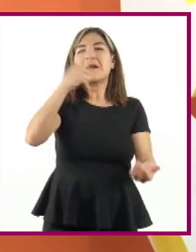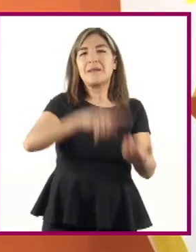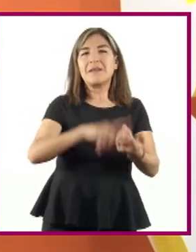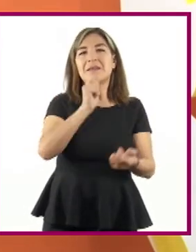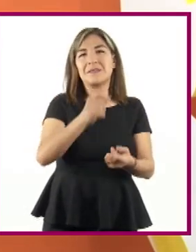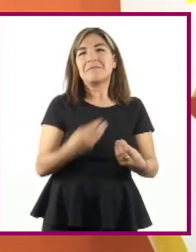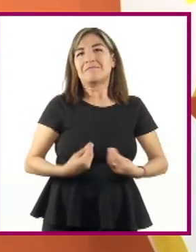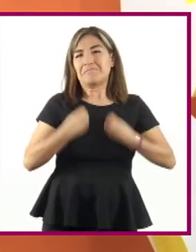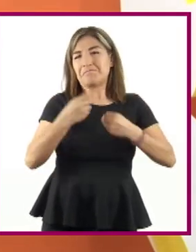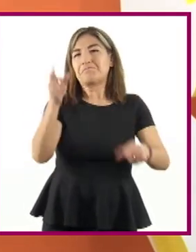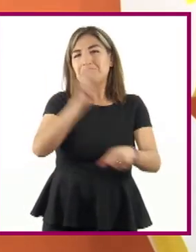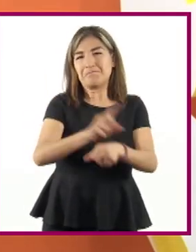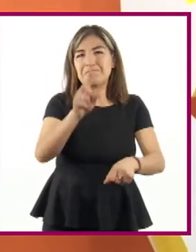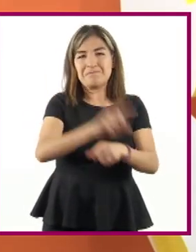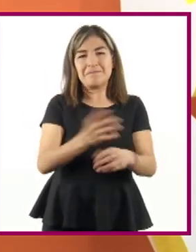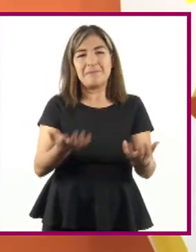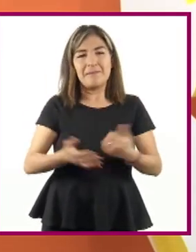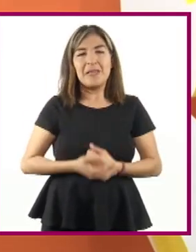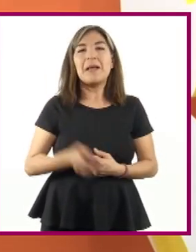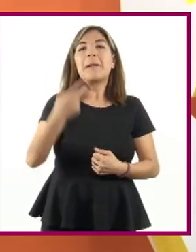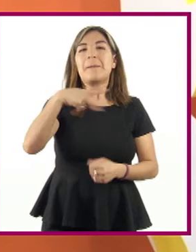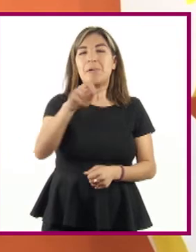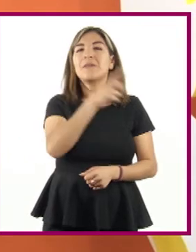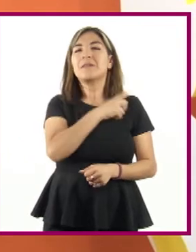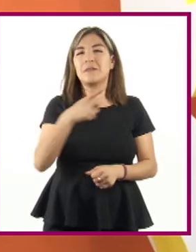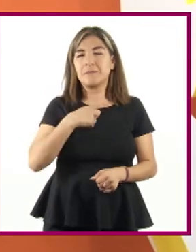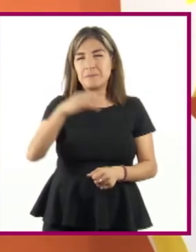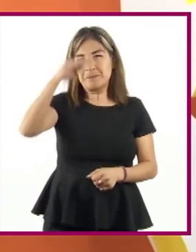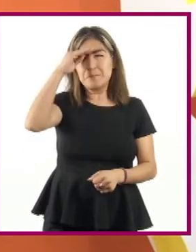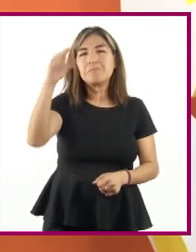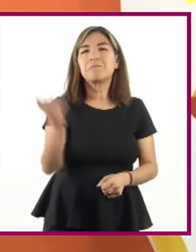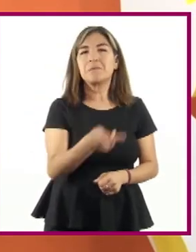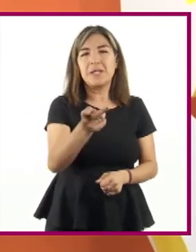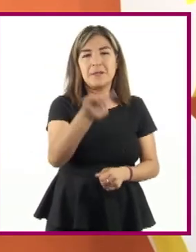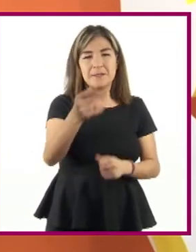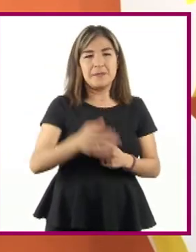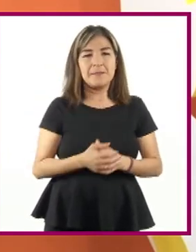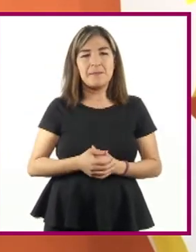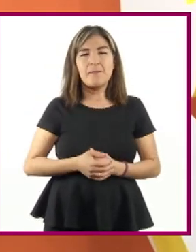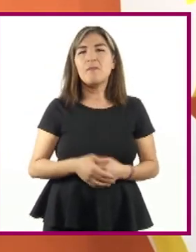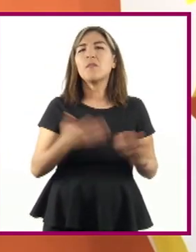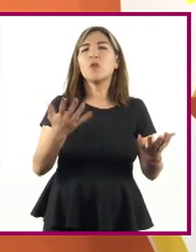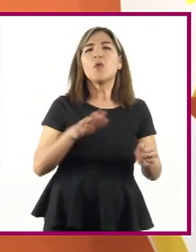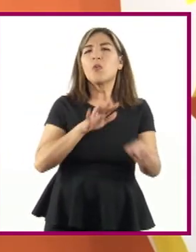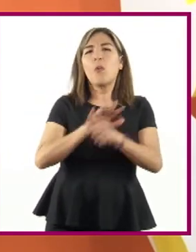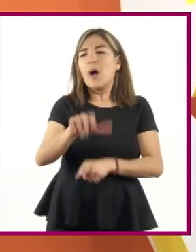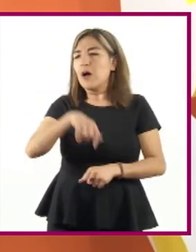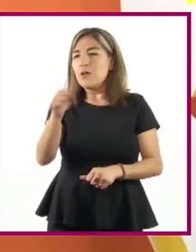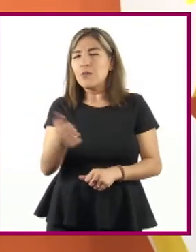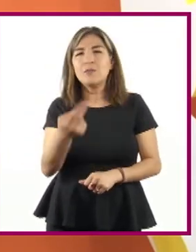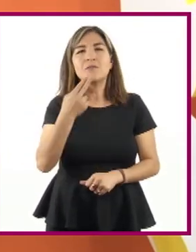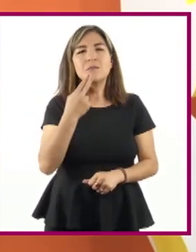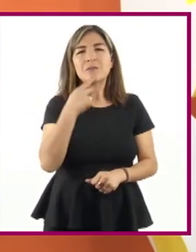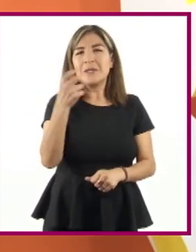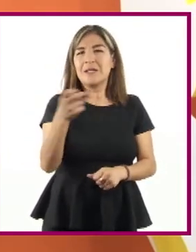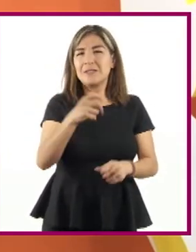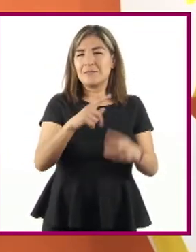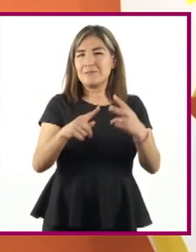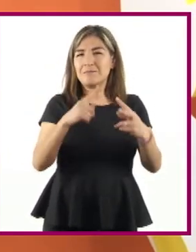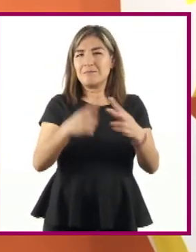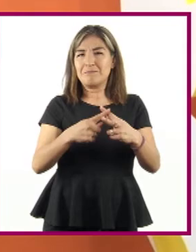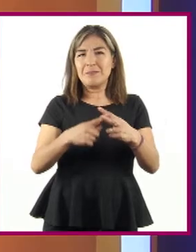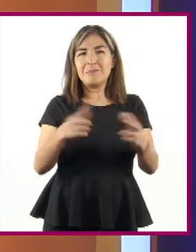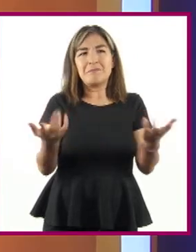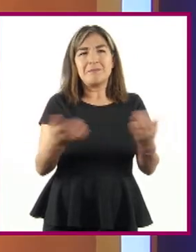de nuestra cotidianidad. Pero cabe hacernos una pregunta. ¿En qué otras situaciones pueden emplearse este tipo de